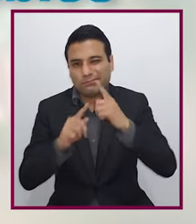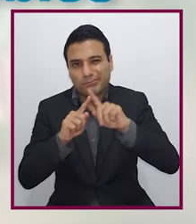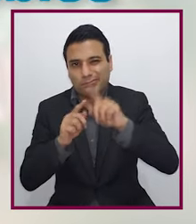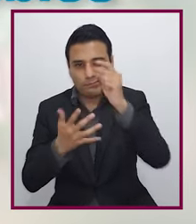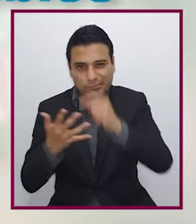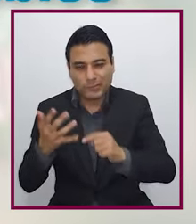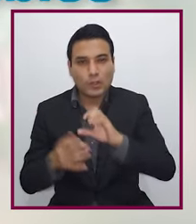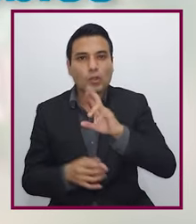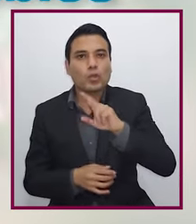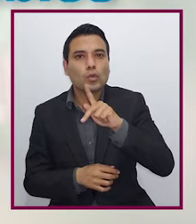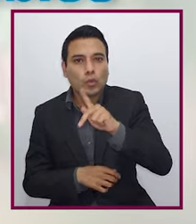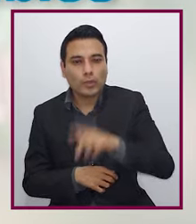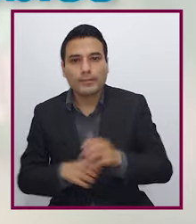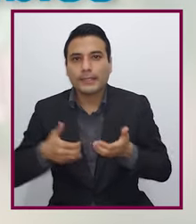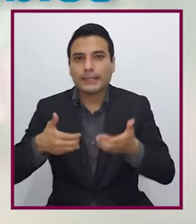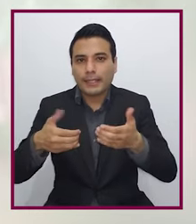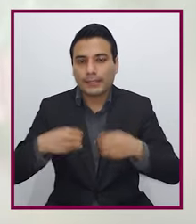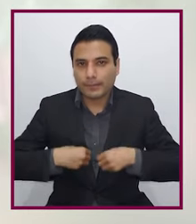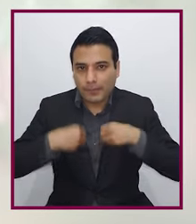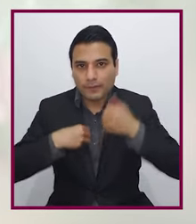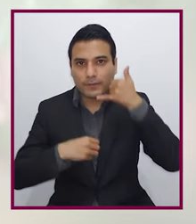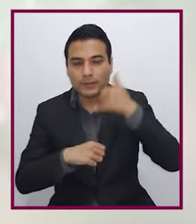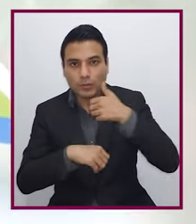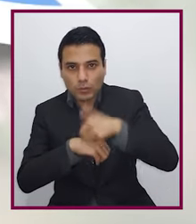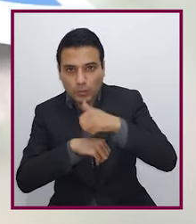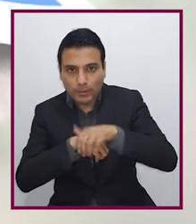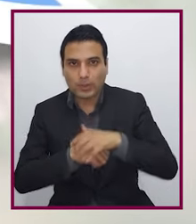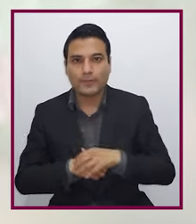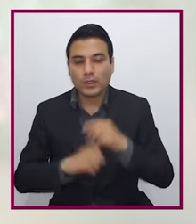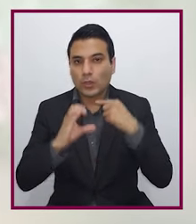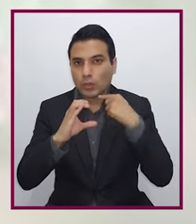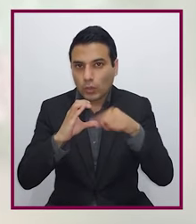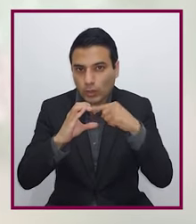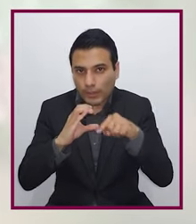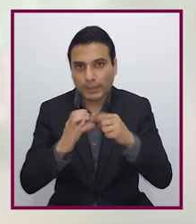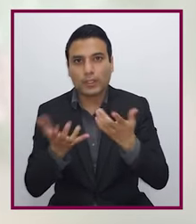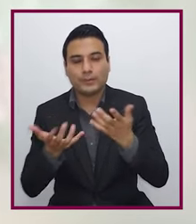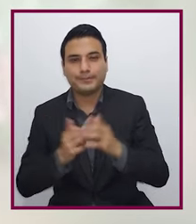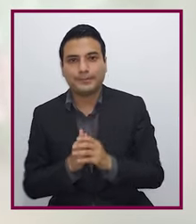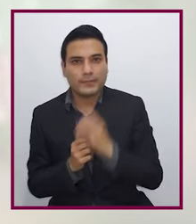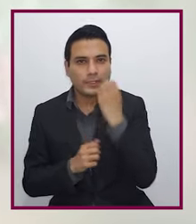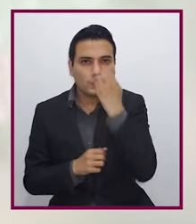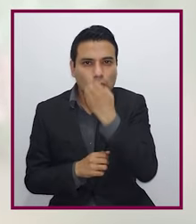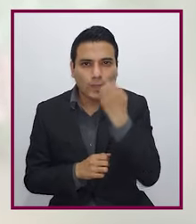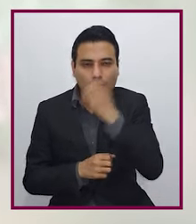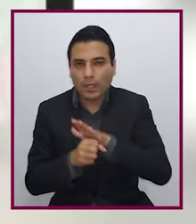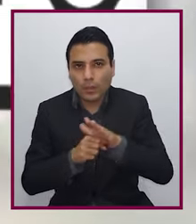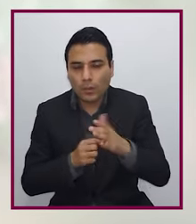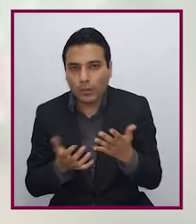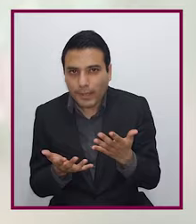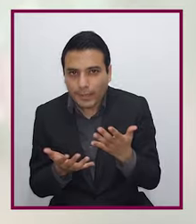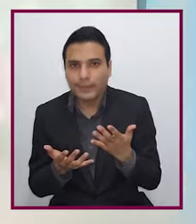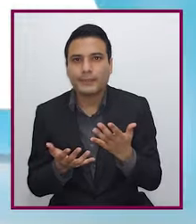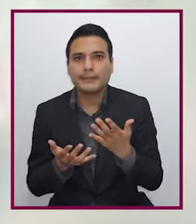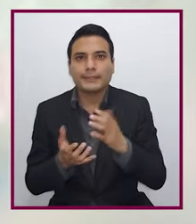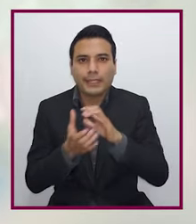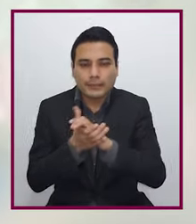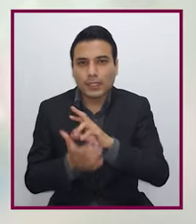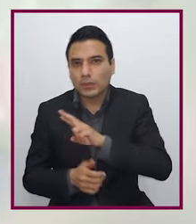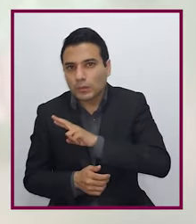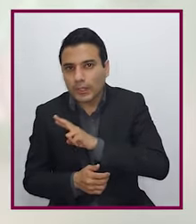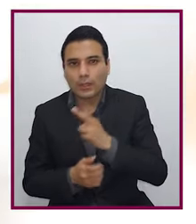una persona física, tales como CURP, domicilio, teléfono celular, correo electrónico,